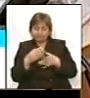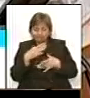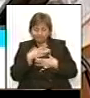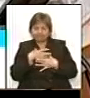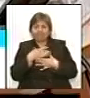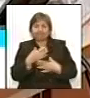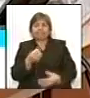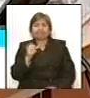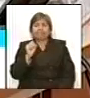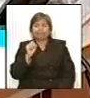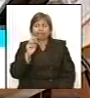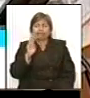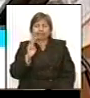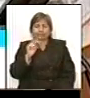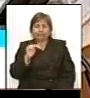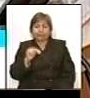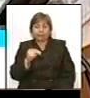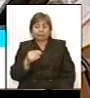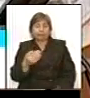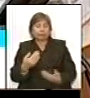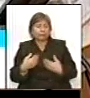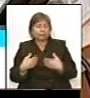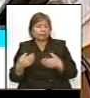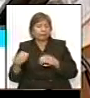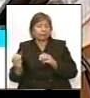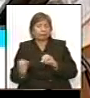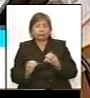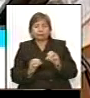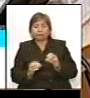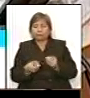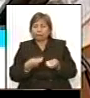que la SBN pueda ser el que